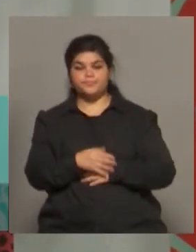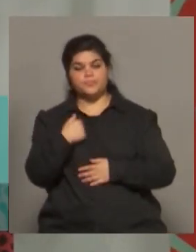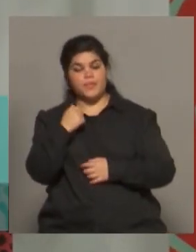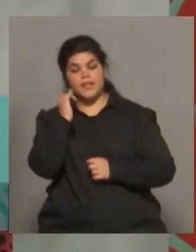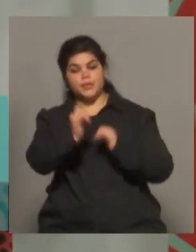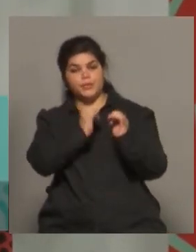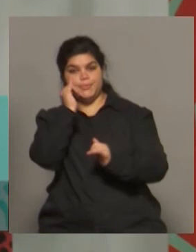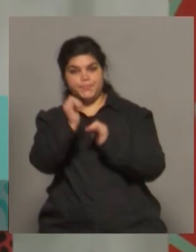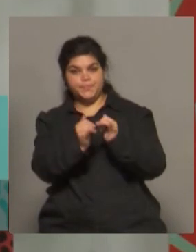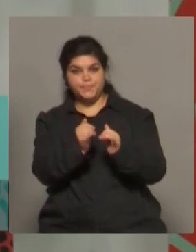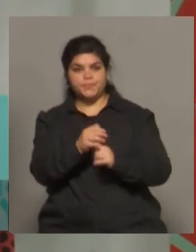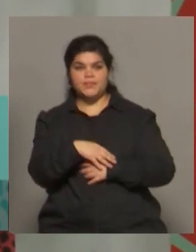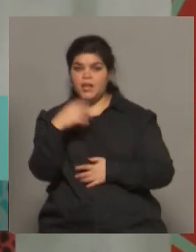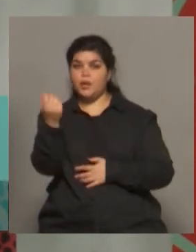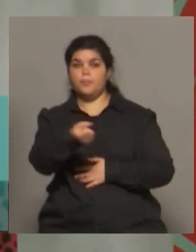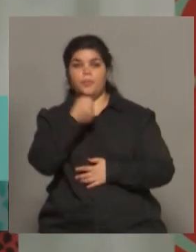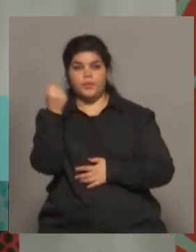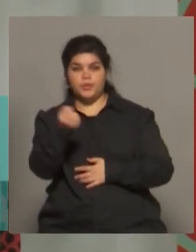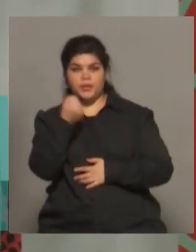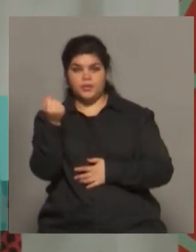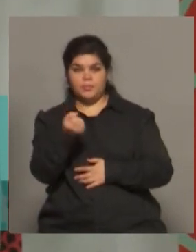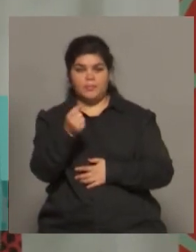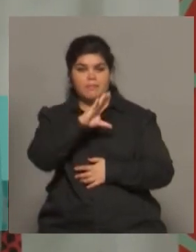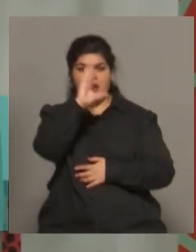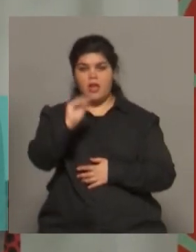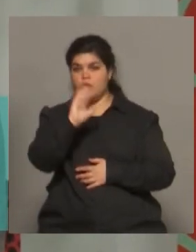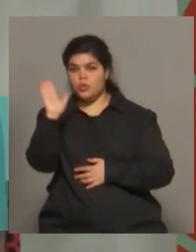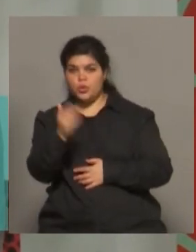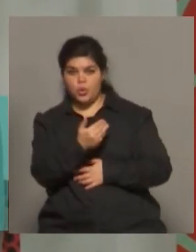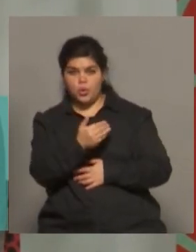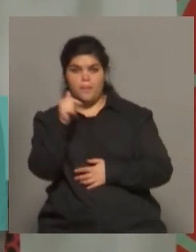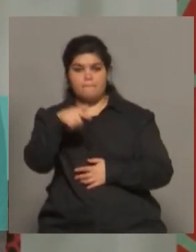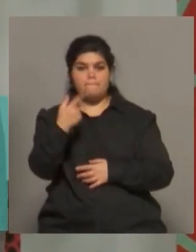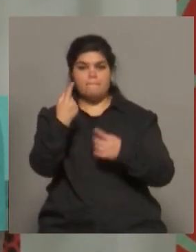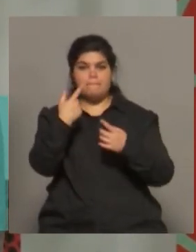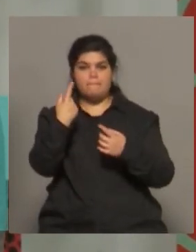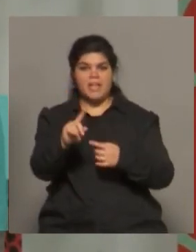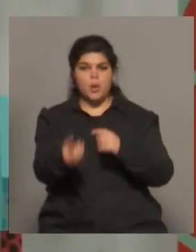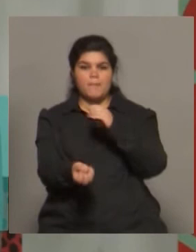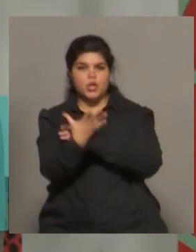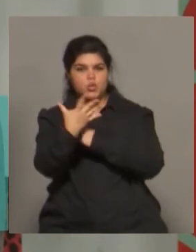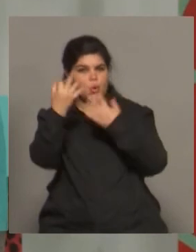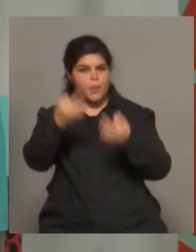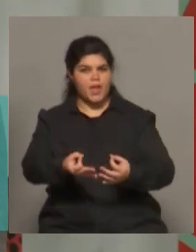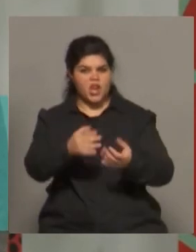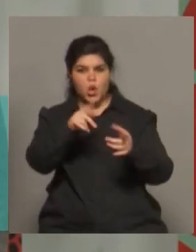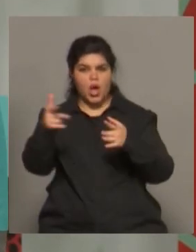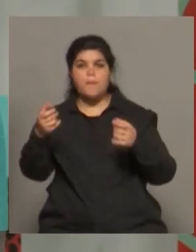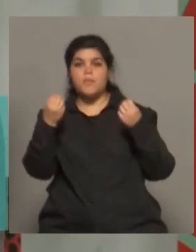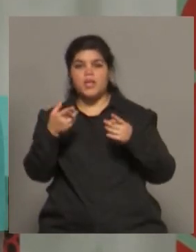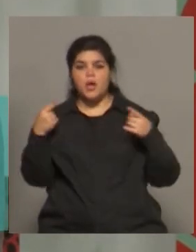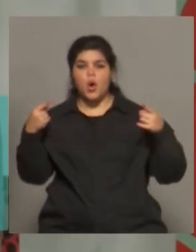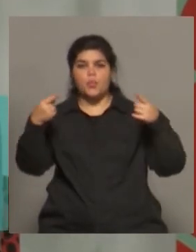es importante para los Estados miembros, pero la actualidad del Mercosur no es muy buena, porque los propios objetivos que se planteó